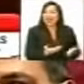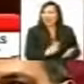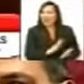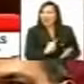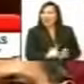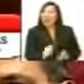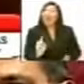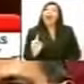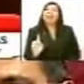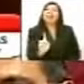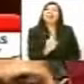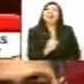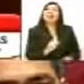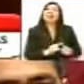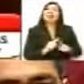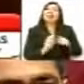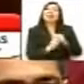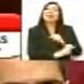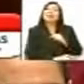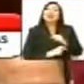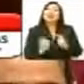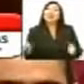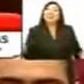a cada uno de todos los países que nos visitan.